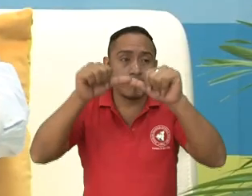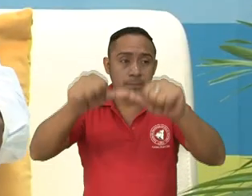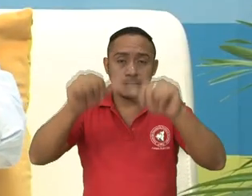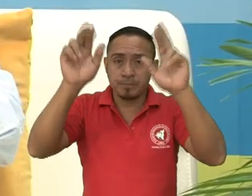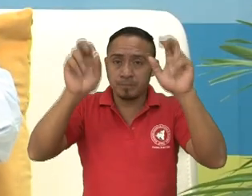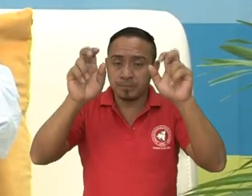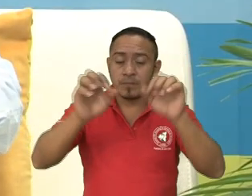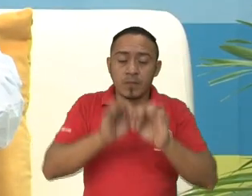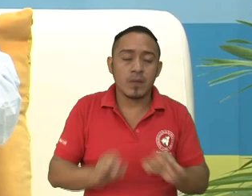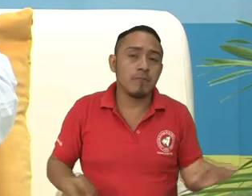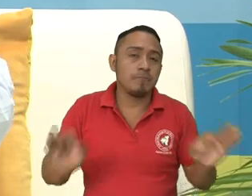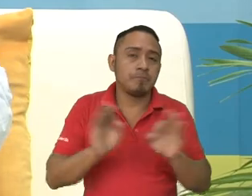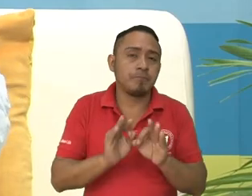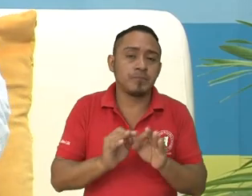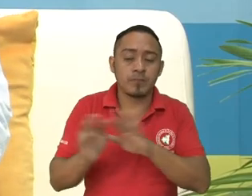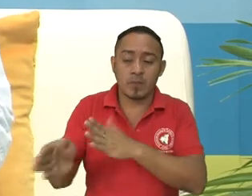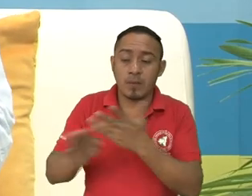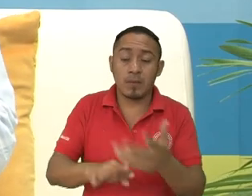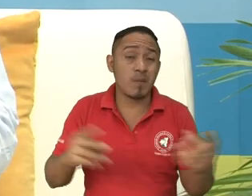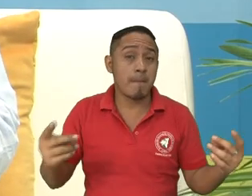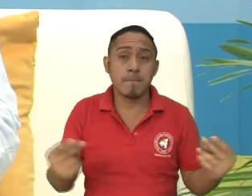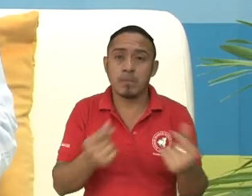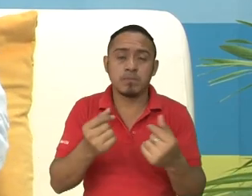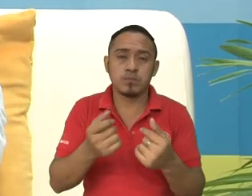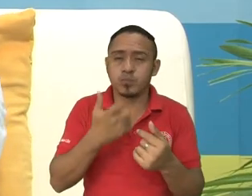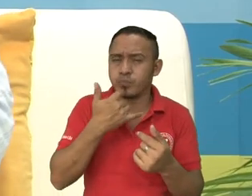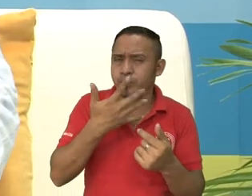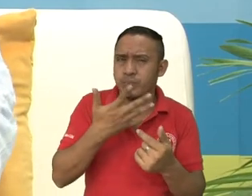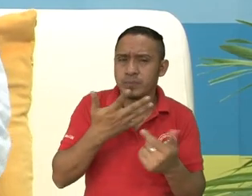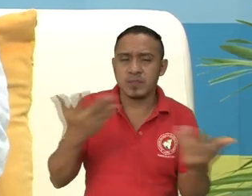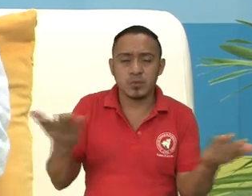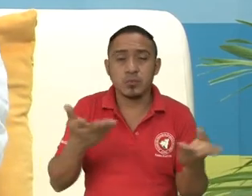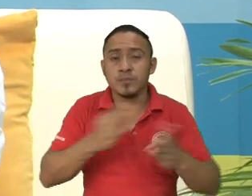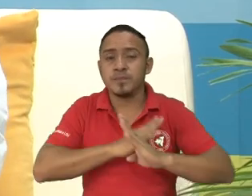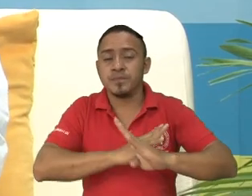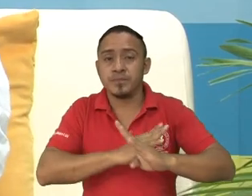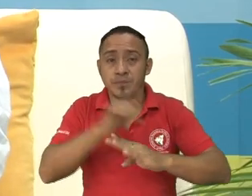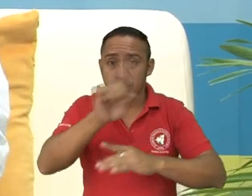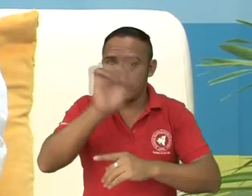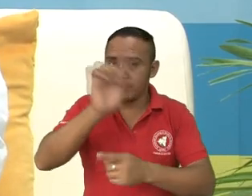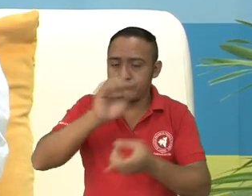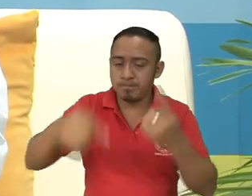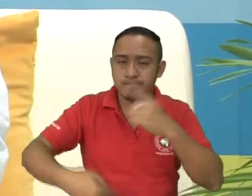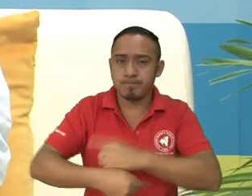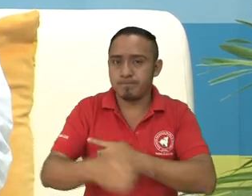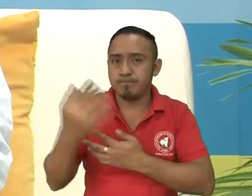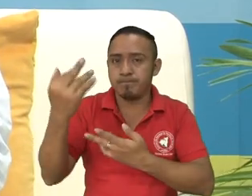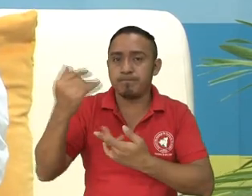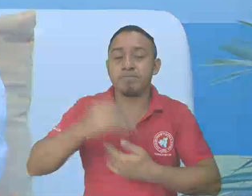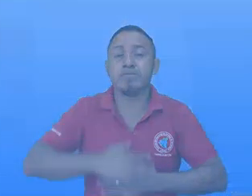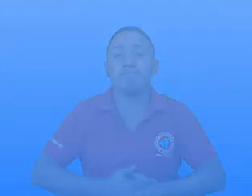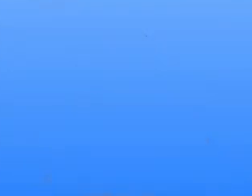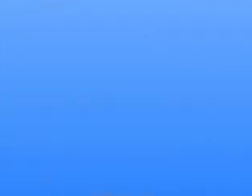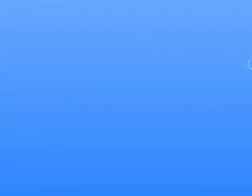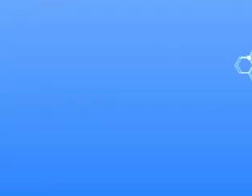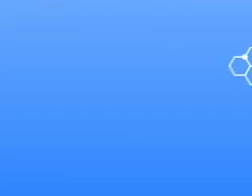más de este importante tema. Muerte súbita, causas y prevención. Usted no cambie de canal, ya regresamos.